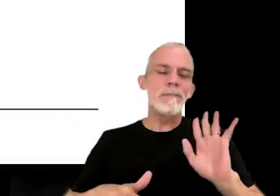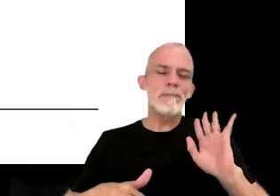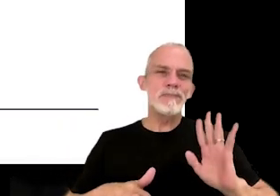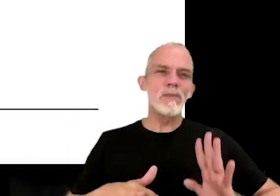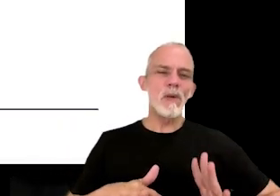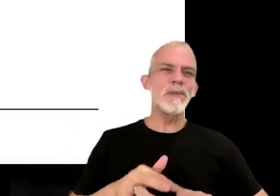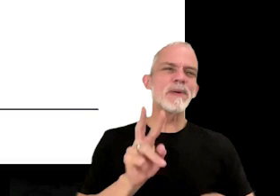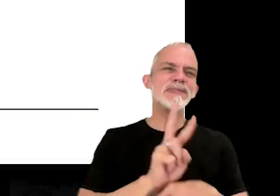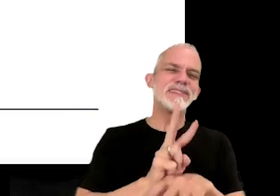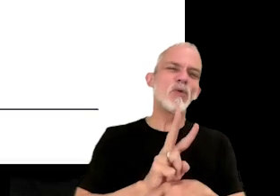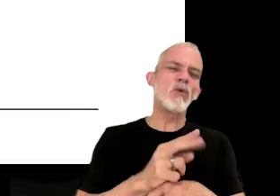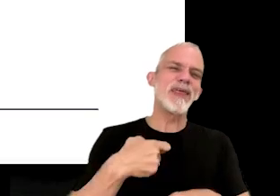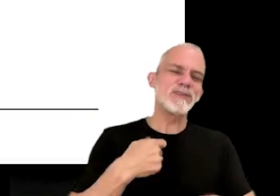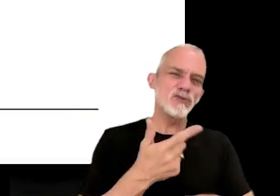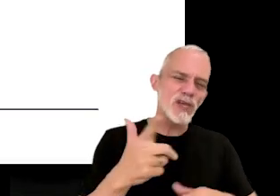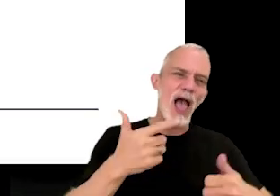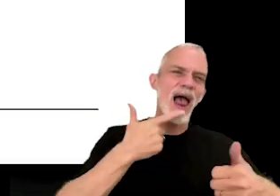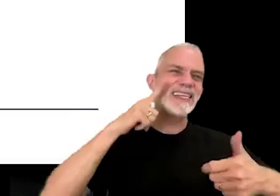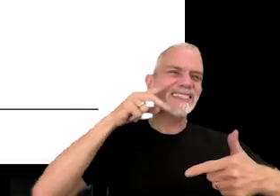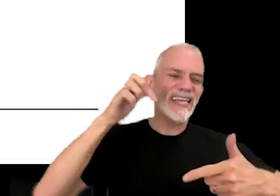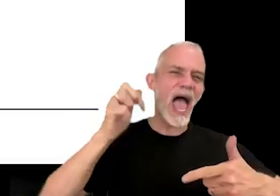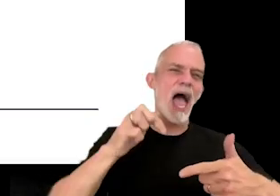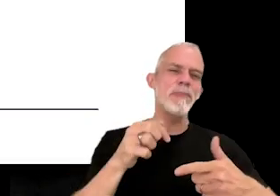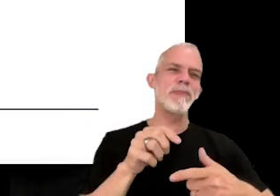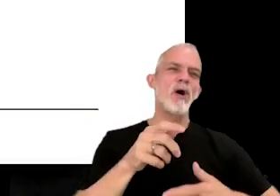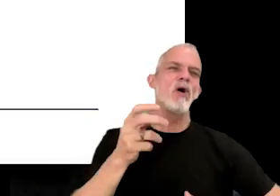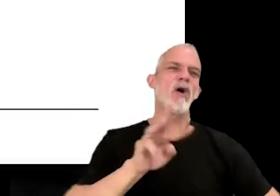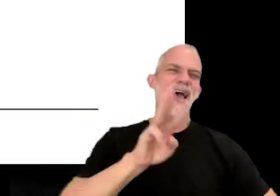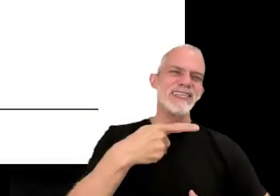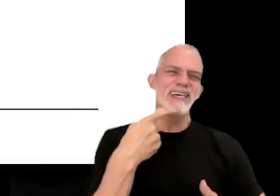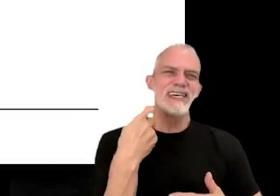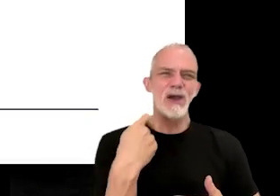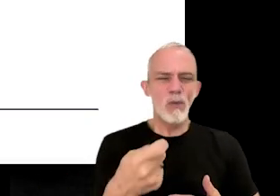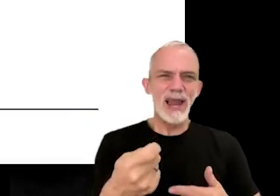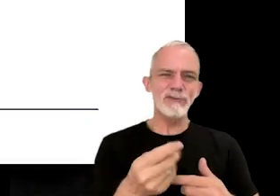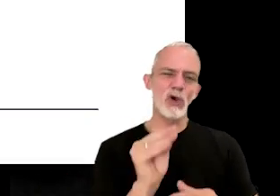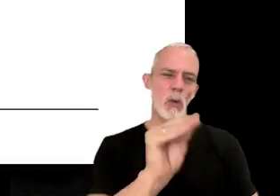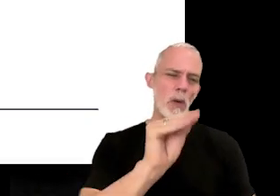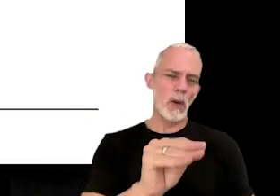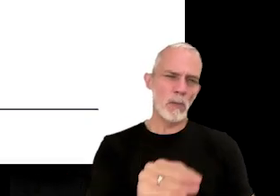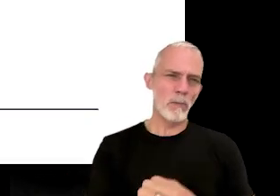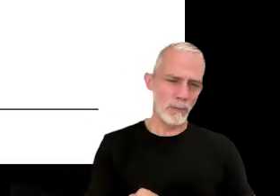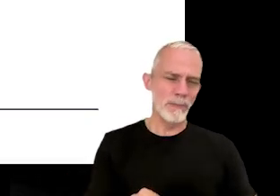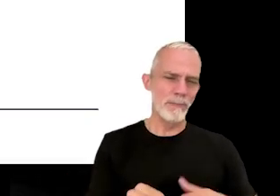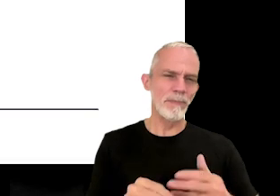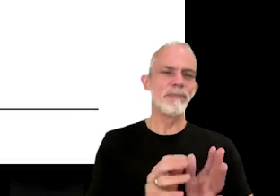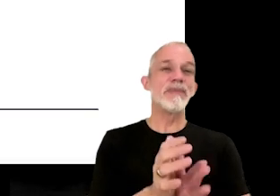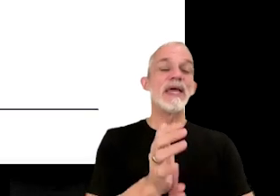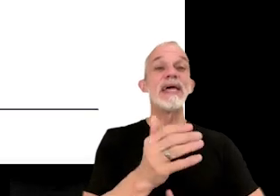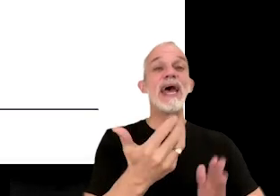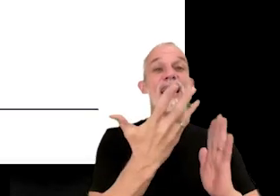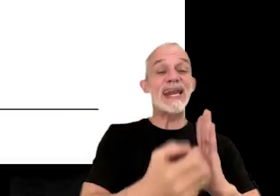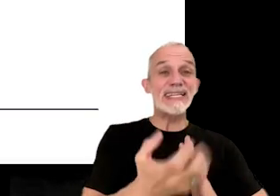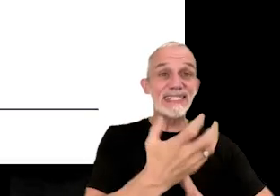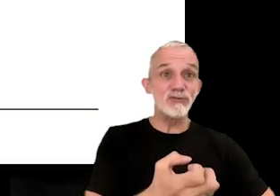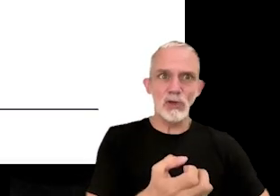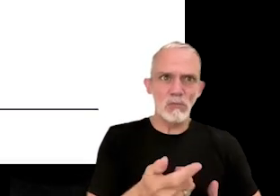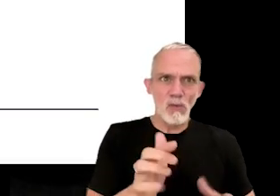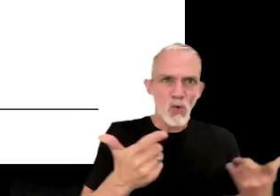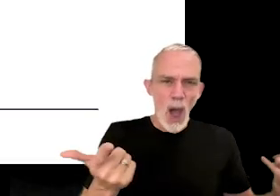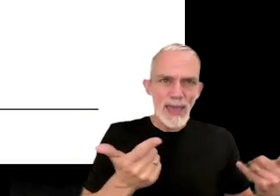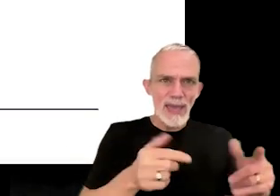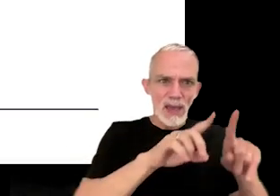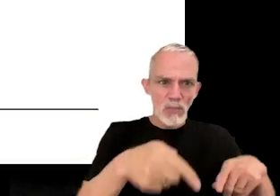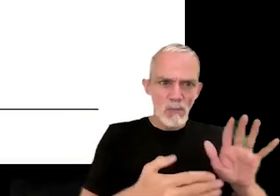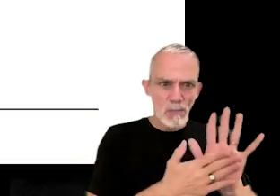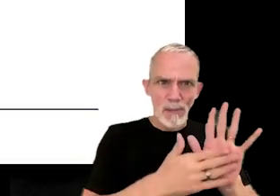Seguridad Social, a través del SIAP, directamente se ponía un importe, o sea, estamos hablando de retenciones que ni tienen